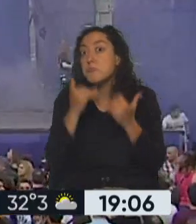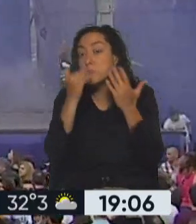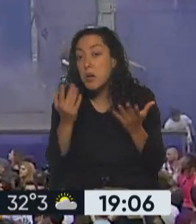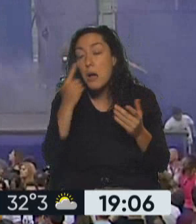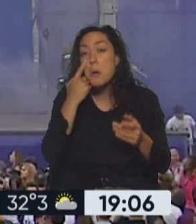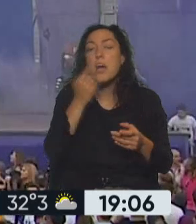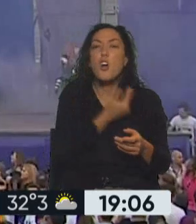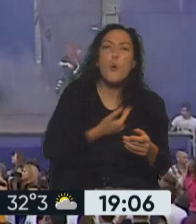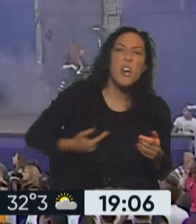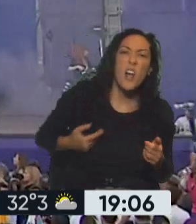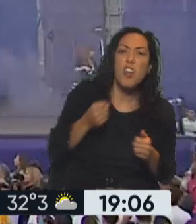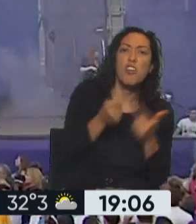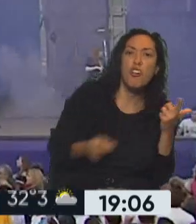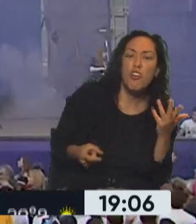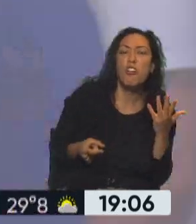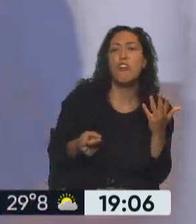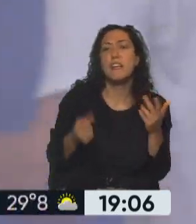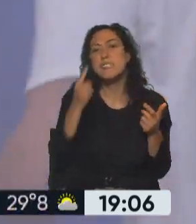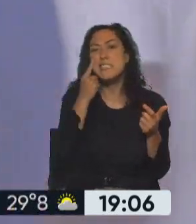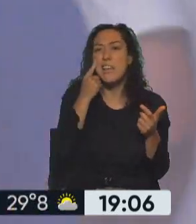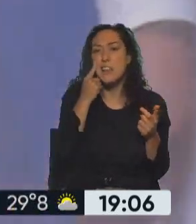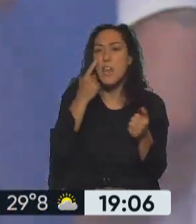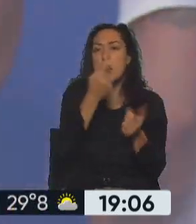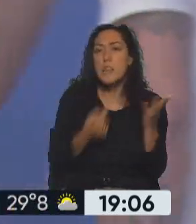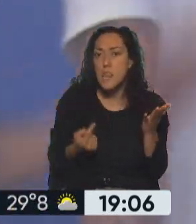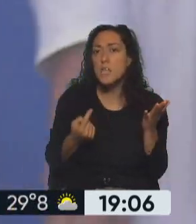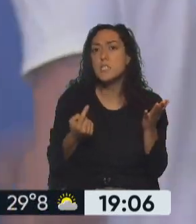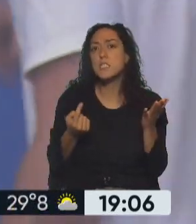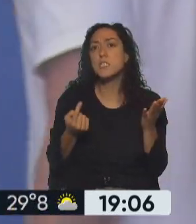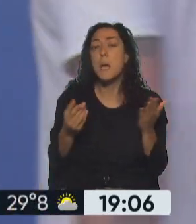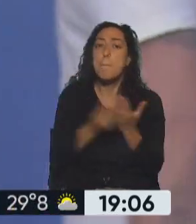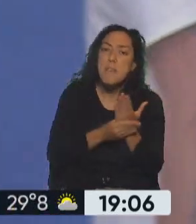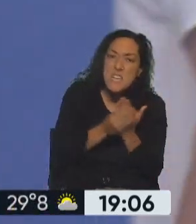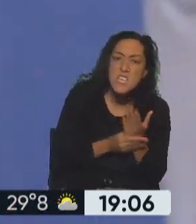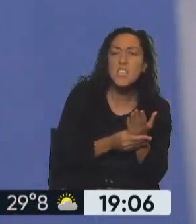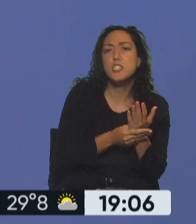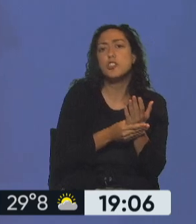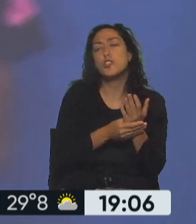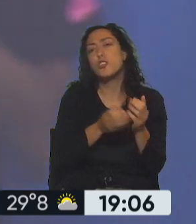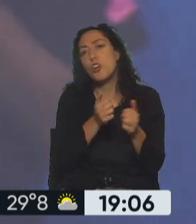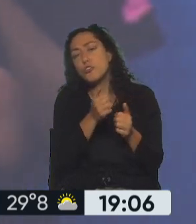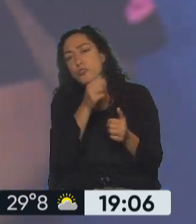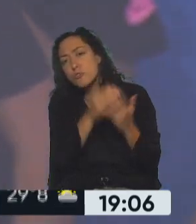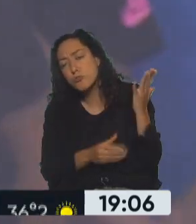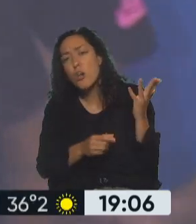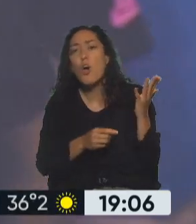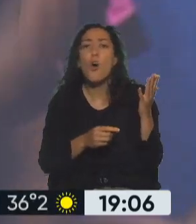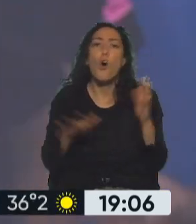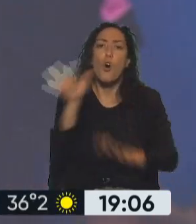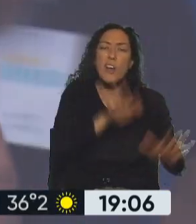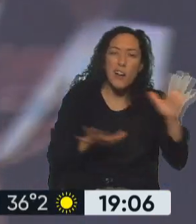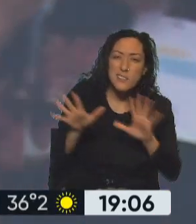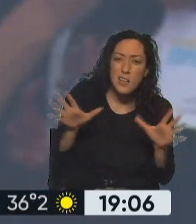Hablamos de gobernadores, de intendentes, posiblemente ministros, organizaciones, hasta incluso referentes de la